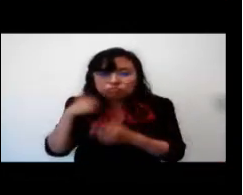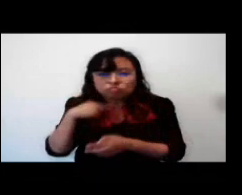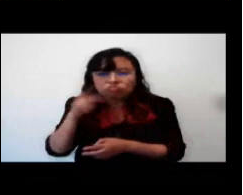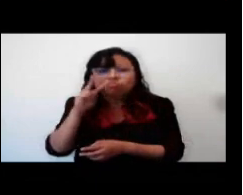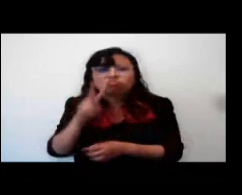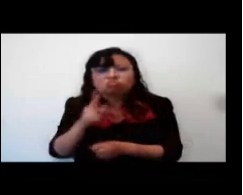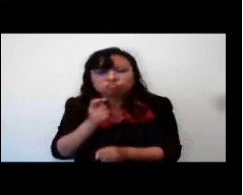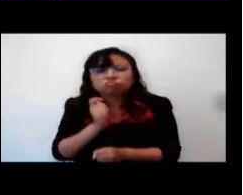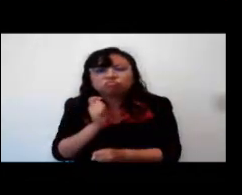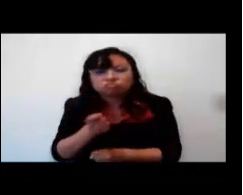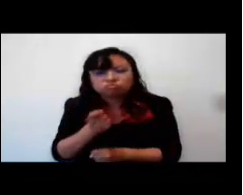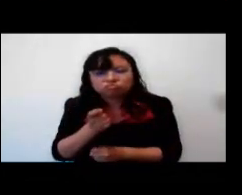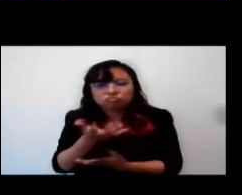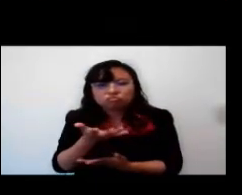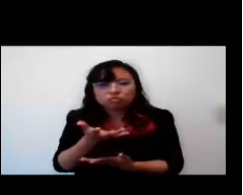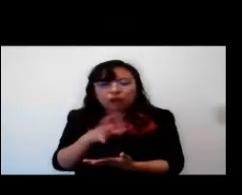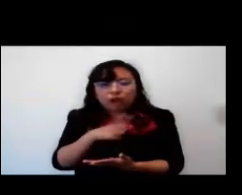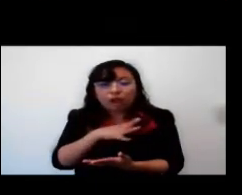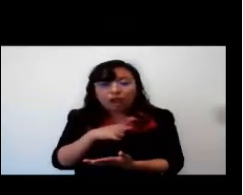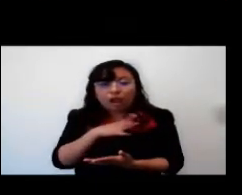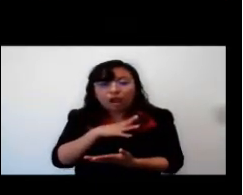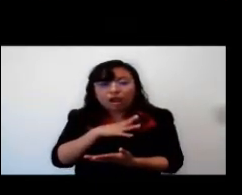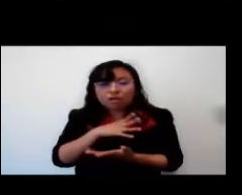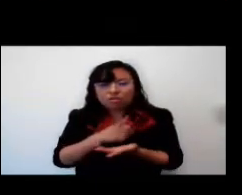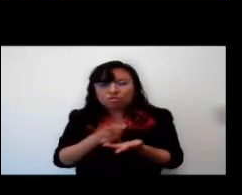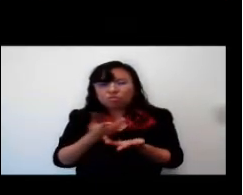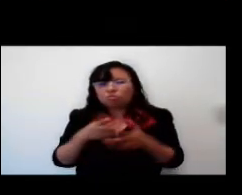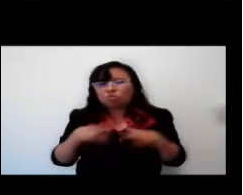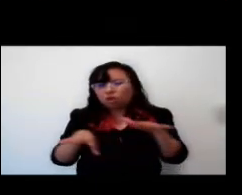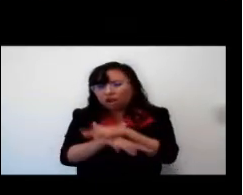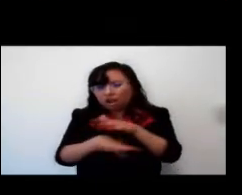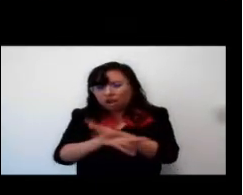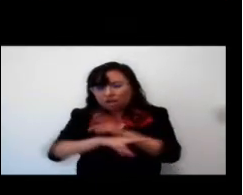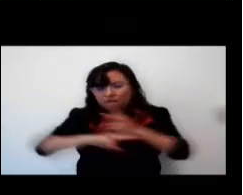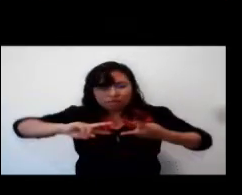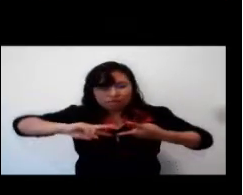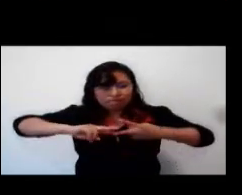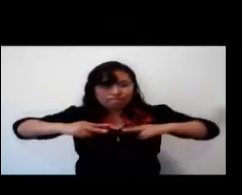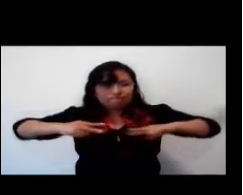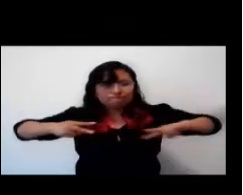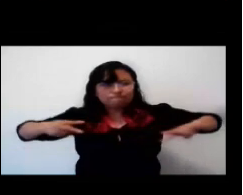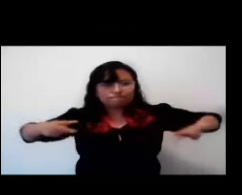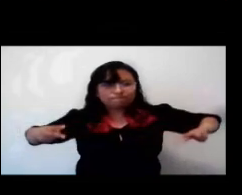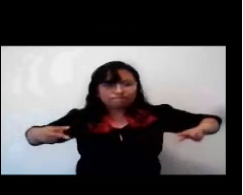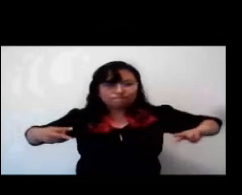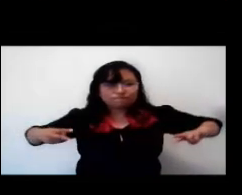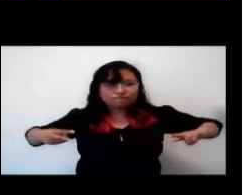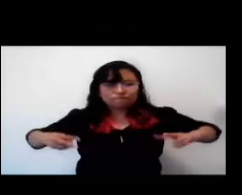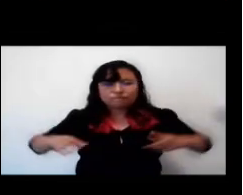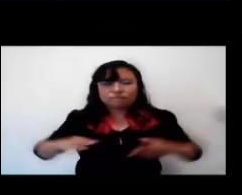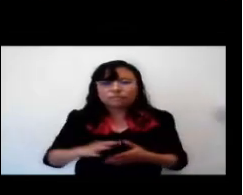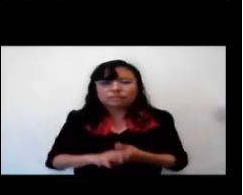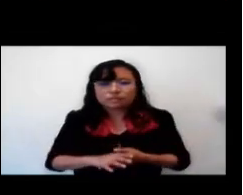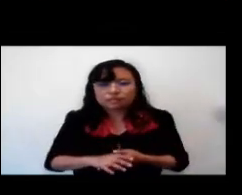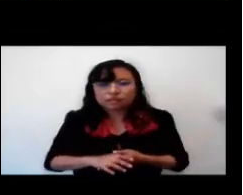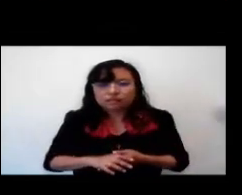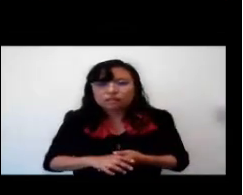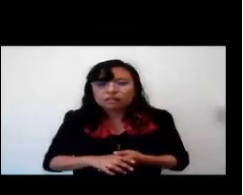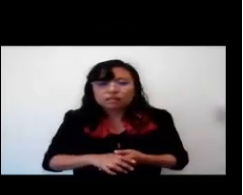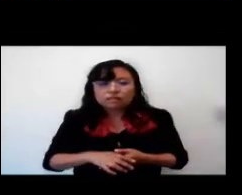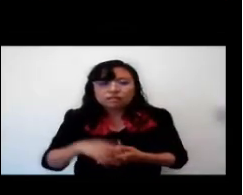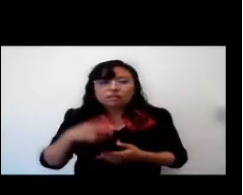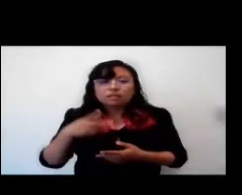ratones es que al tener una mutación, esta mutación hace que la proteína que se forme es una proteína con